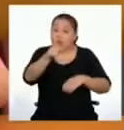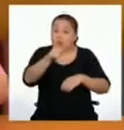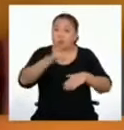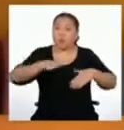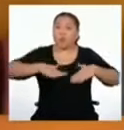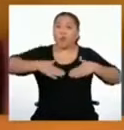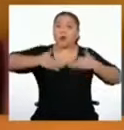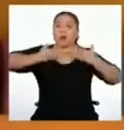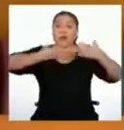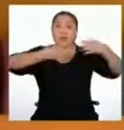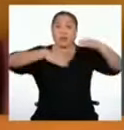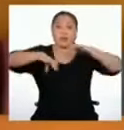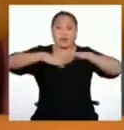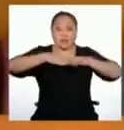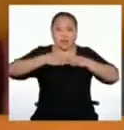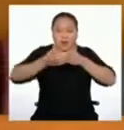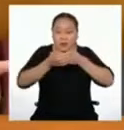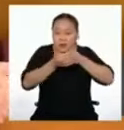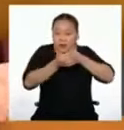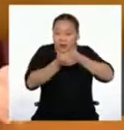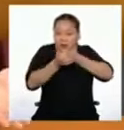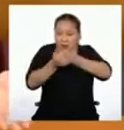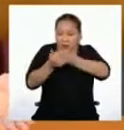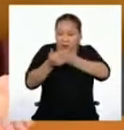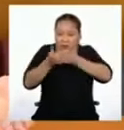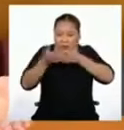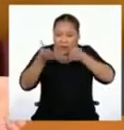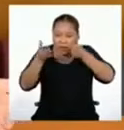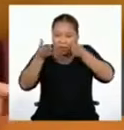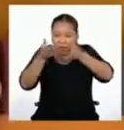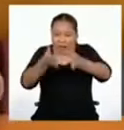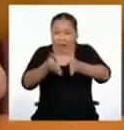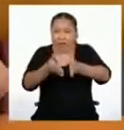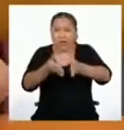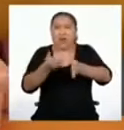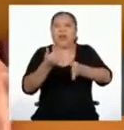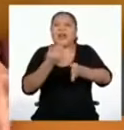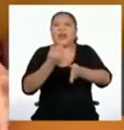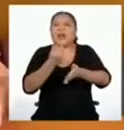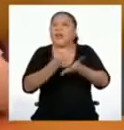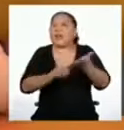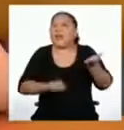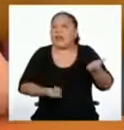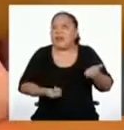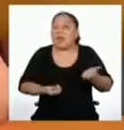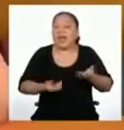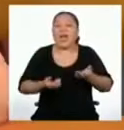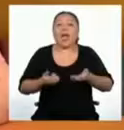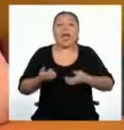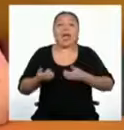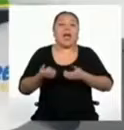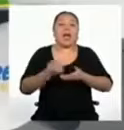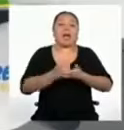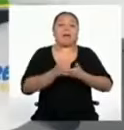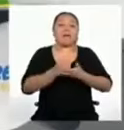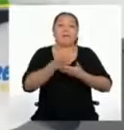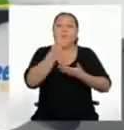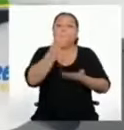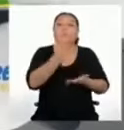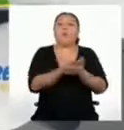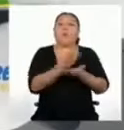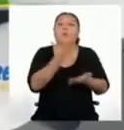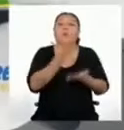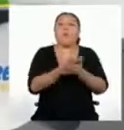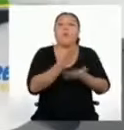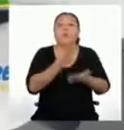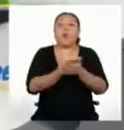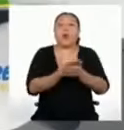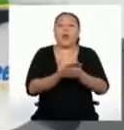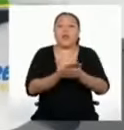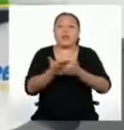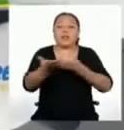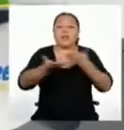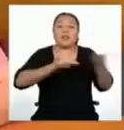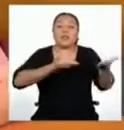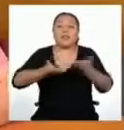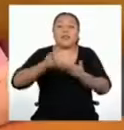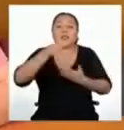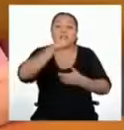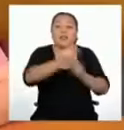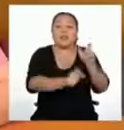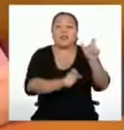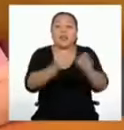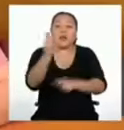estar orientado al bienestar de la población que comparte un territorio. Claro, a favor del bien